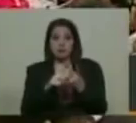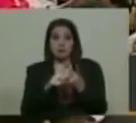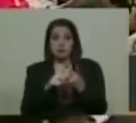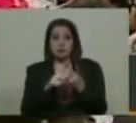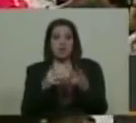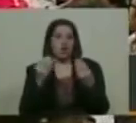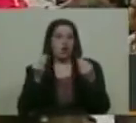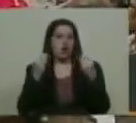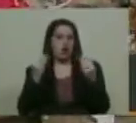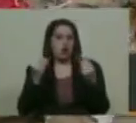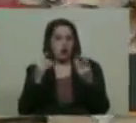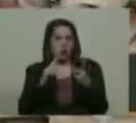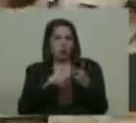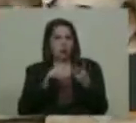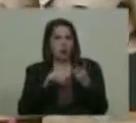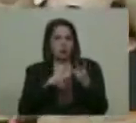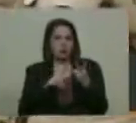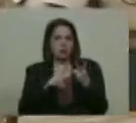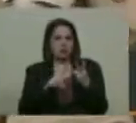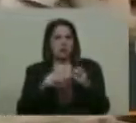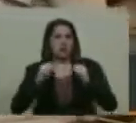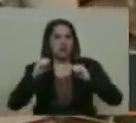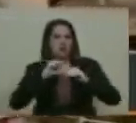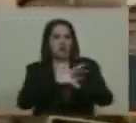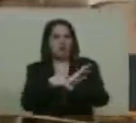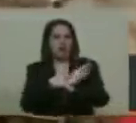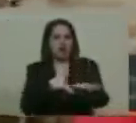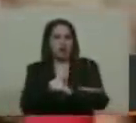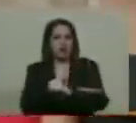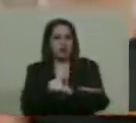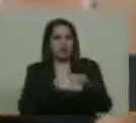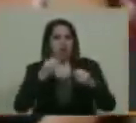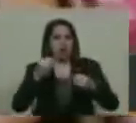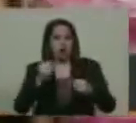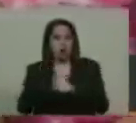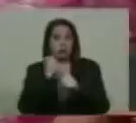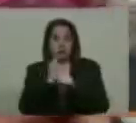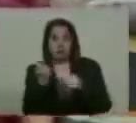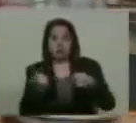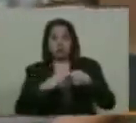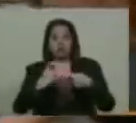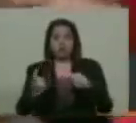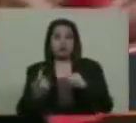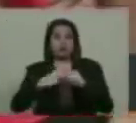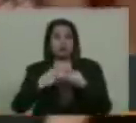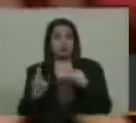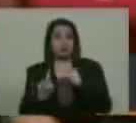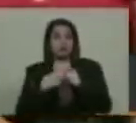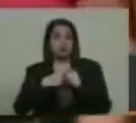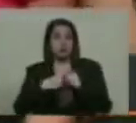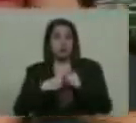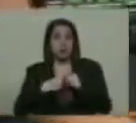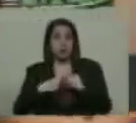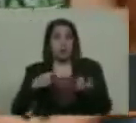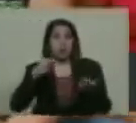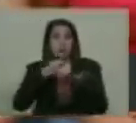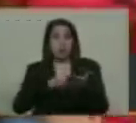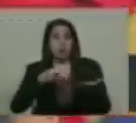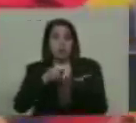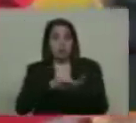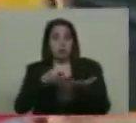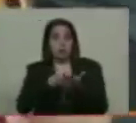¿Cómo vamos a fortalecer la generación de empleo y la remuneración justa para las